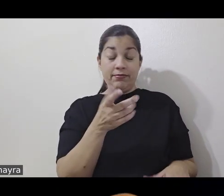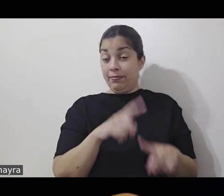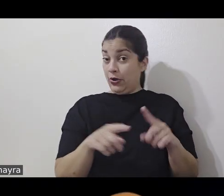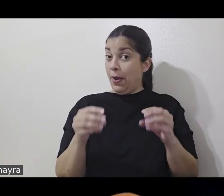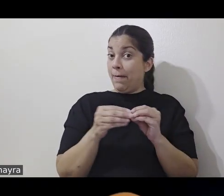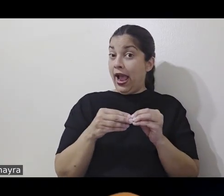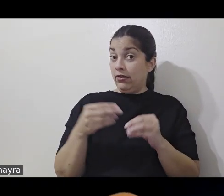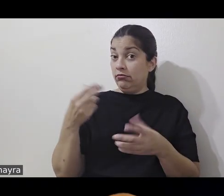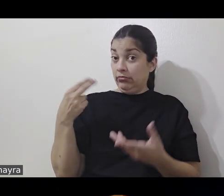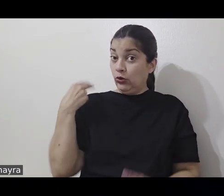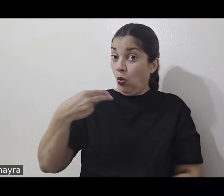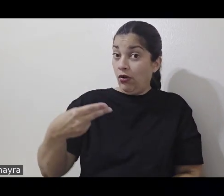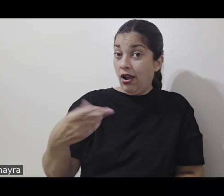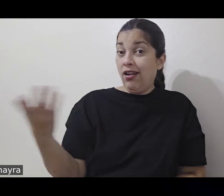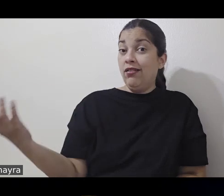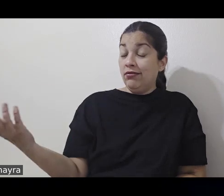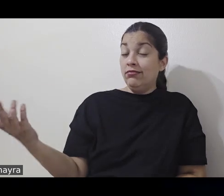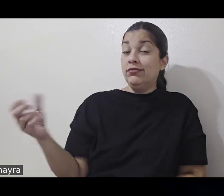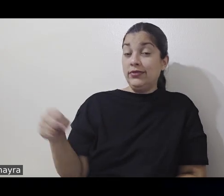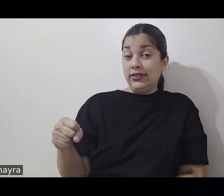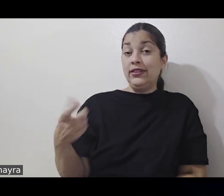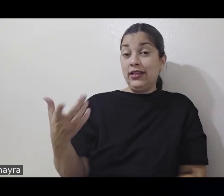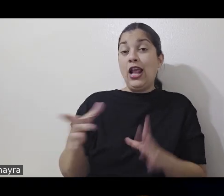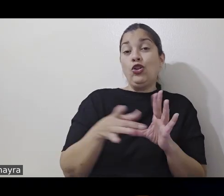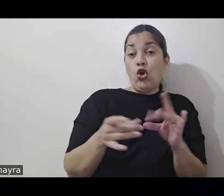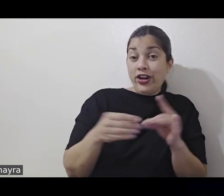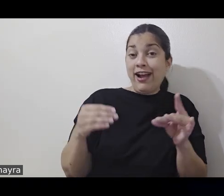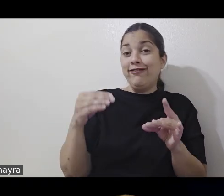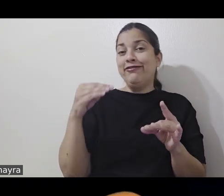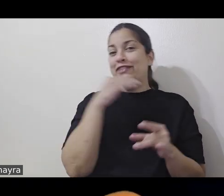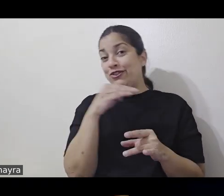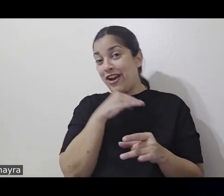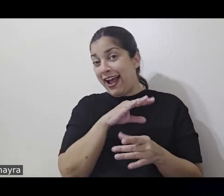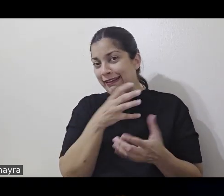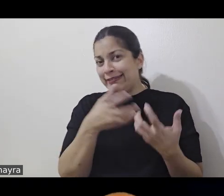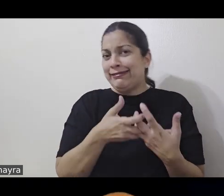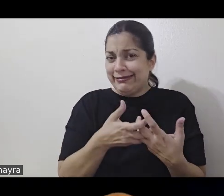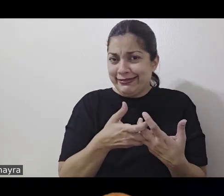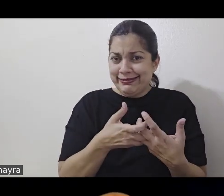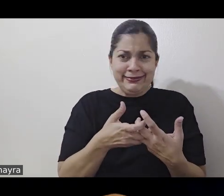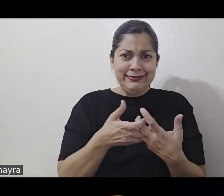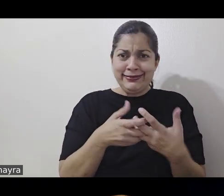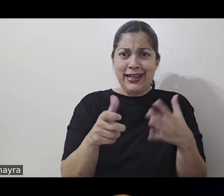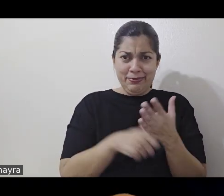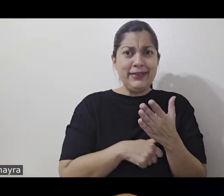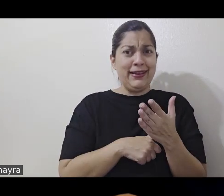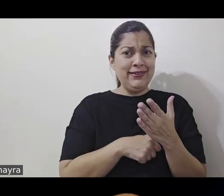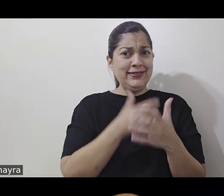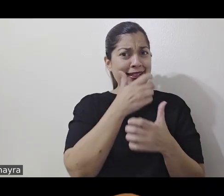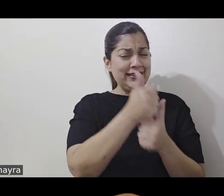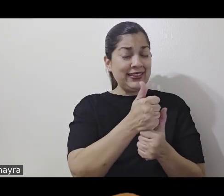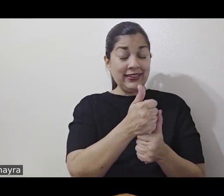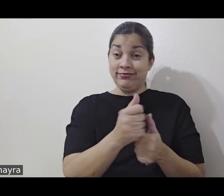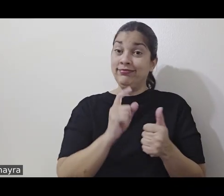más histórica, o sea, que aquí es una crónica ficcionada. Unas carpetas bien interesantes.